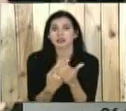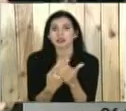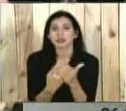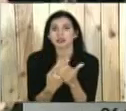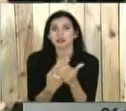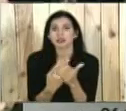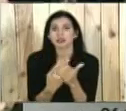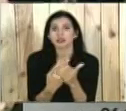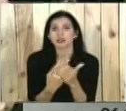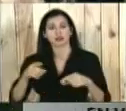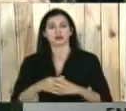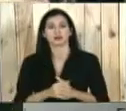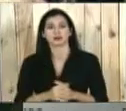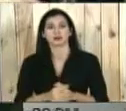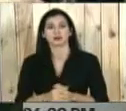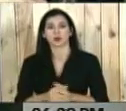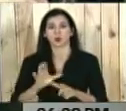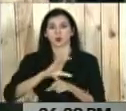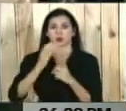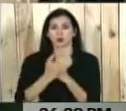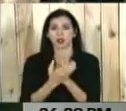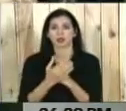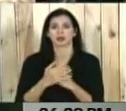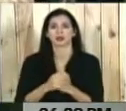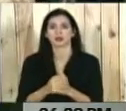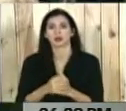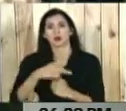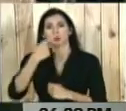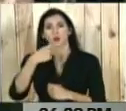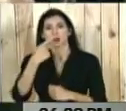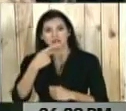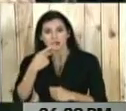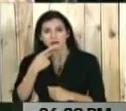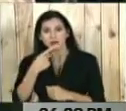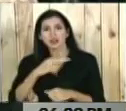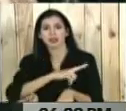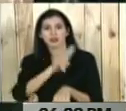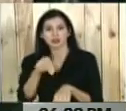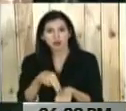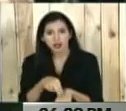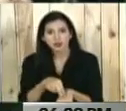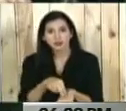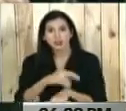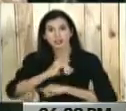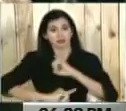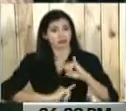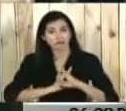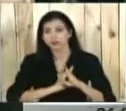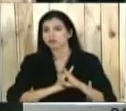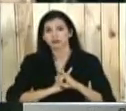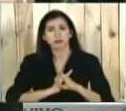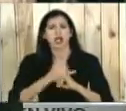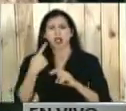tarde. Cultural, político, nacional, internacional. Vamos a tener un poquito de